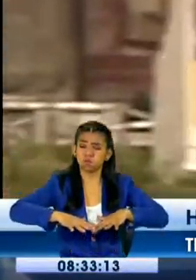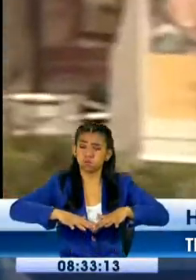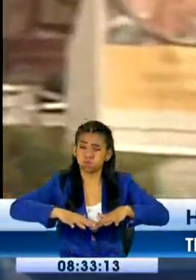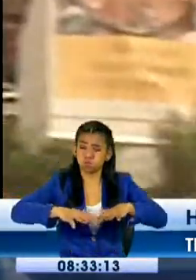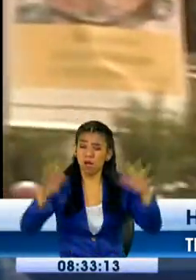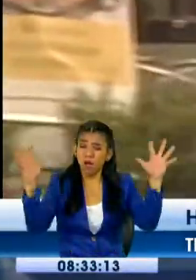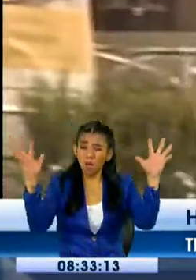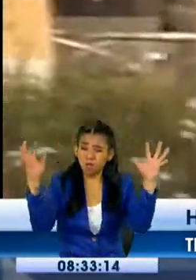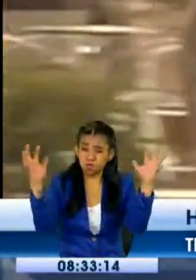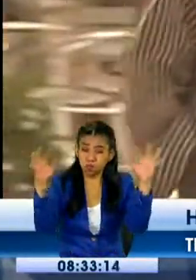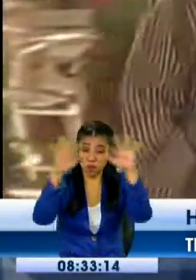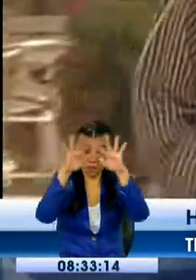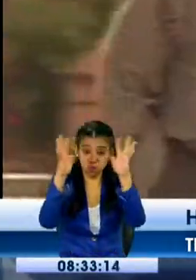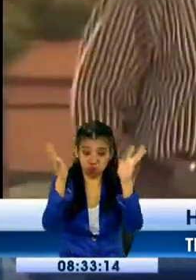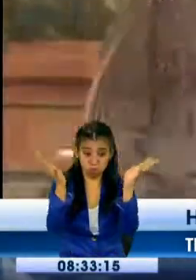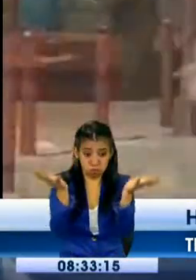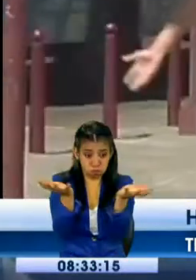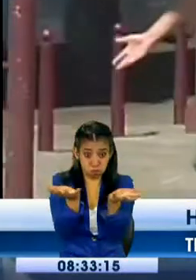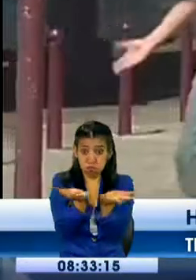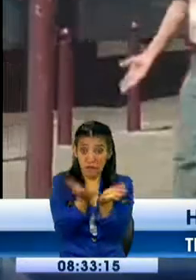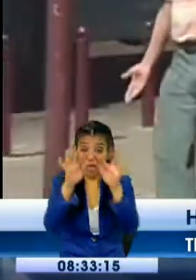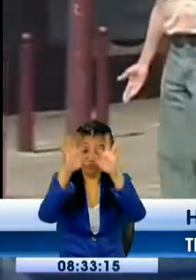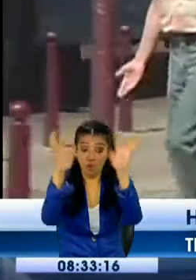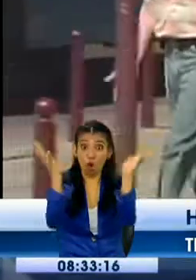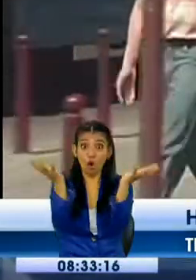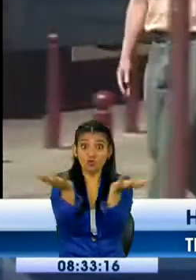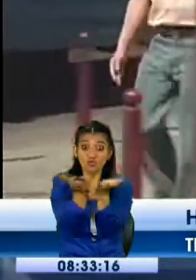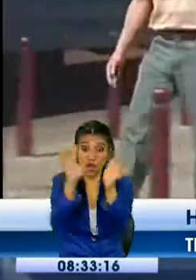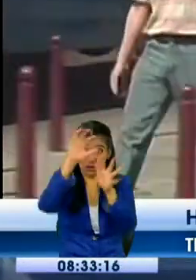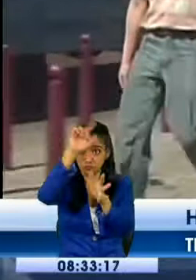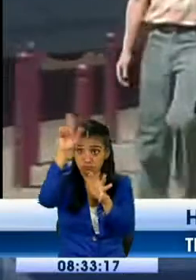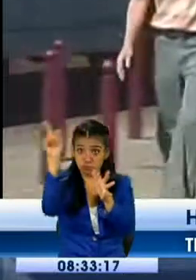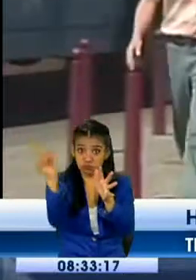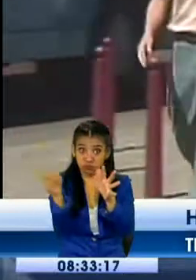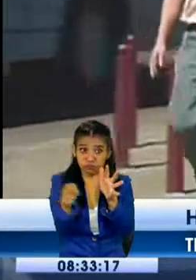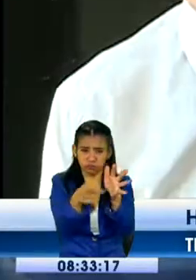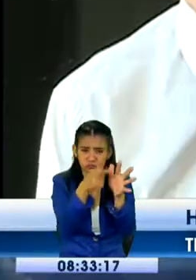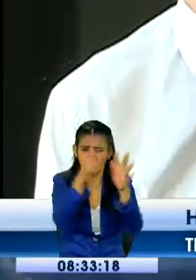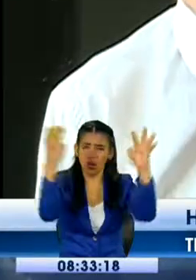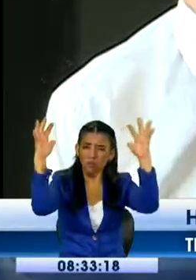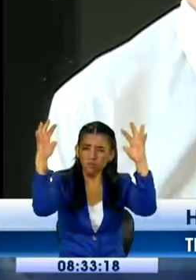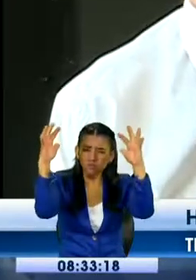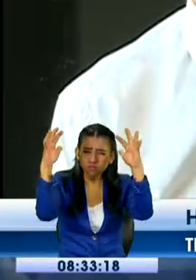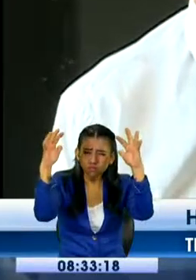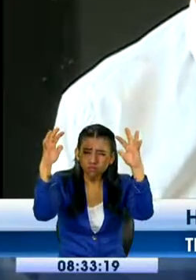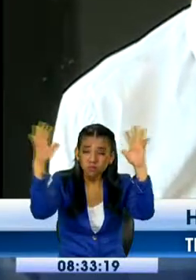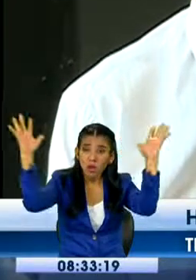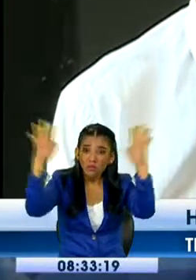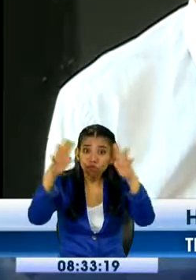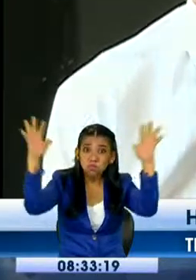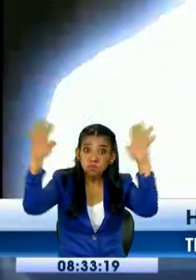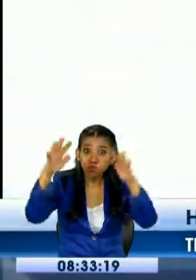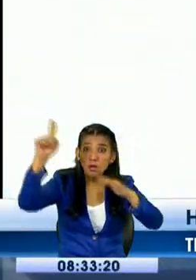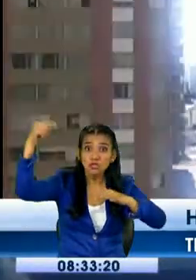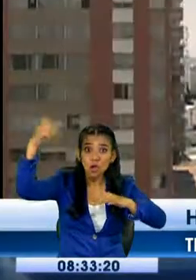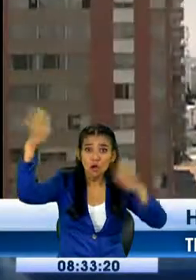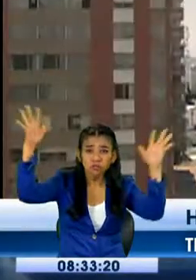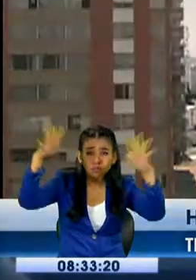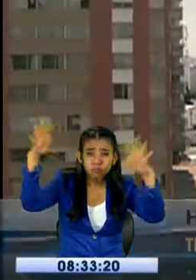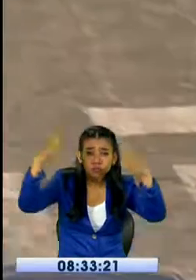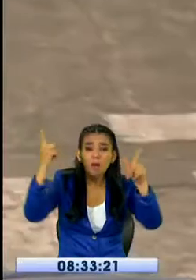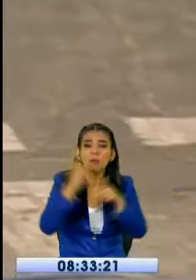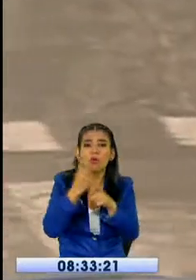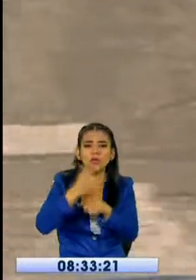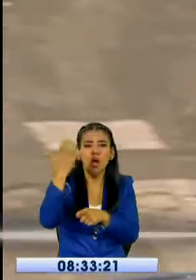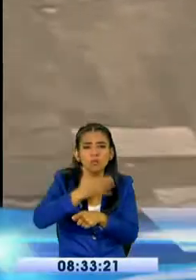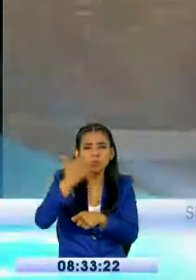qué significa? Estabilidad en la atmósfera, buen tiempo, poca nubosidad, altas temperaturas al mediodía. Las